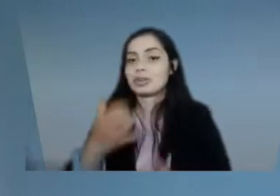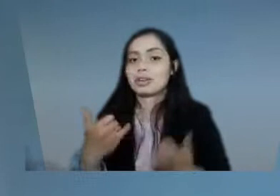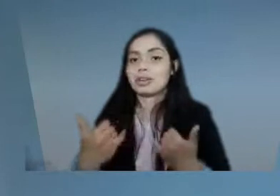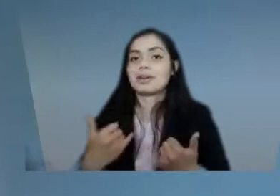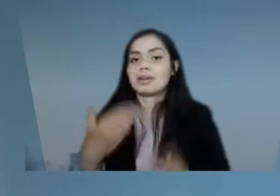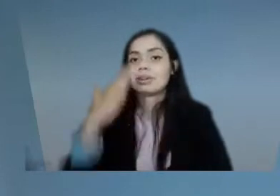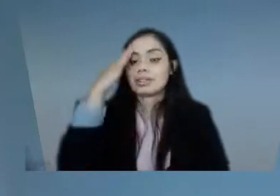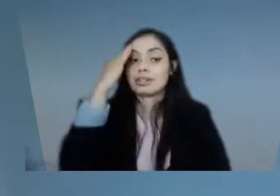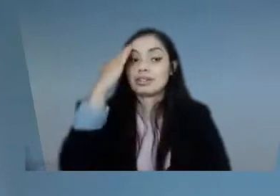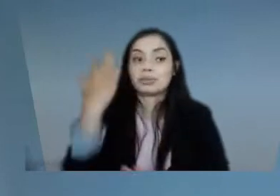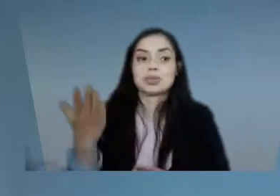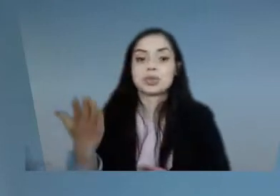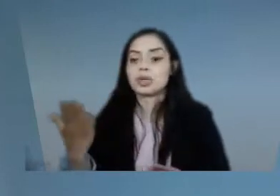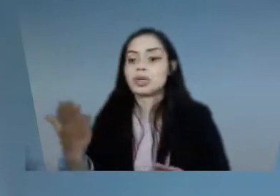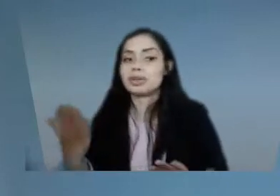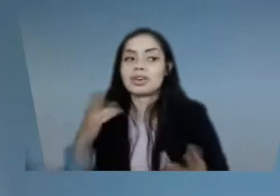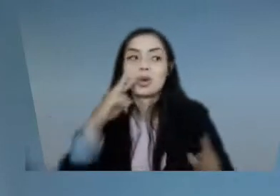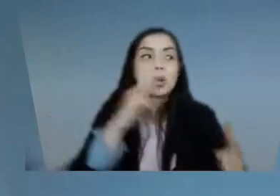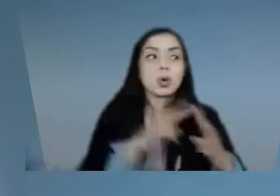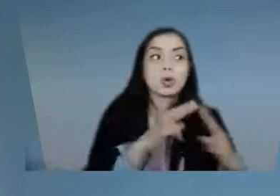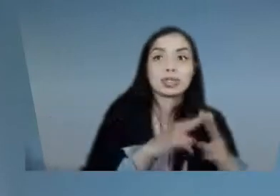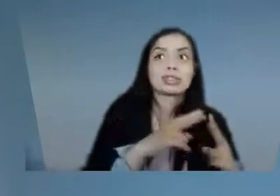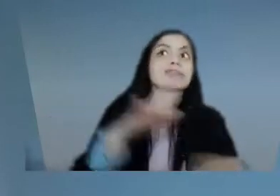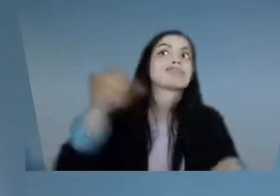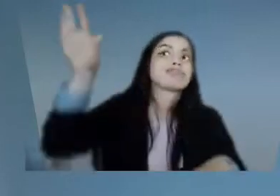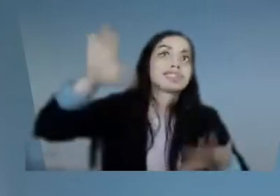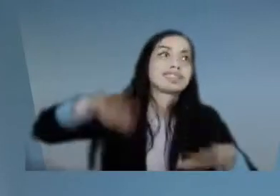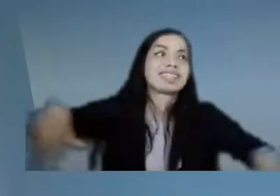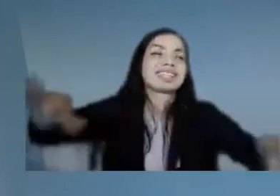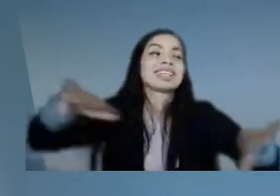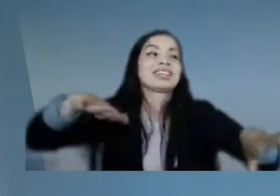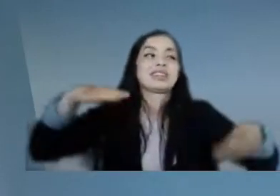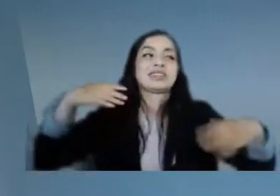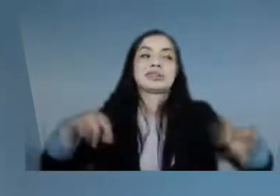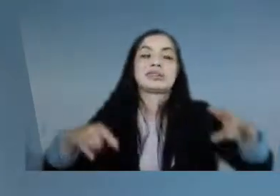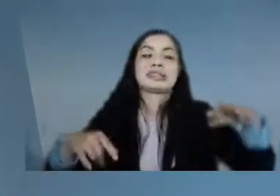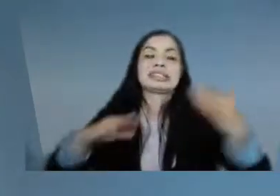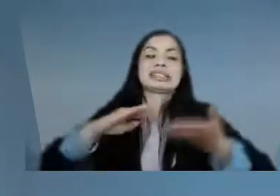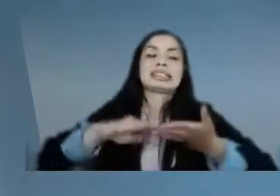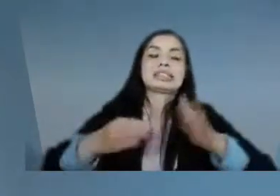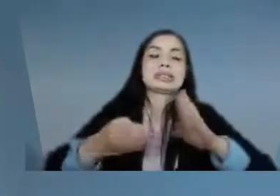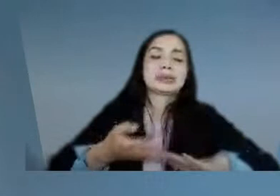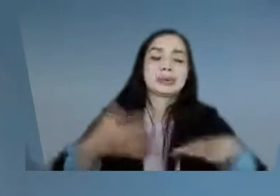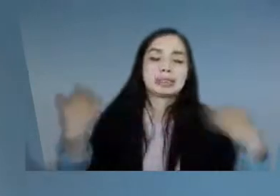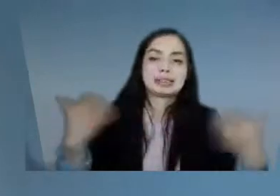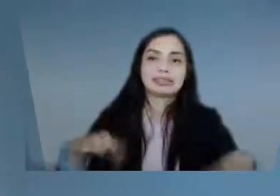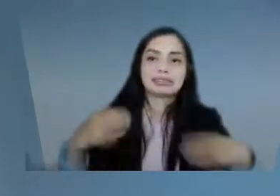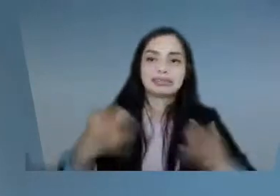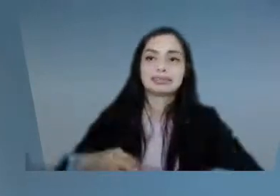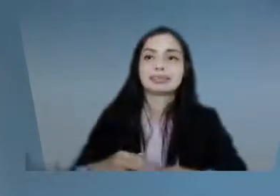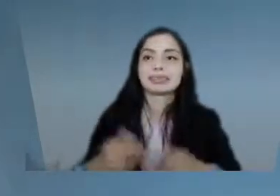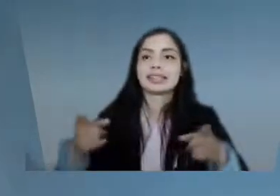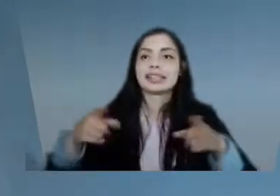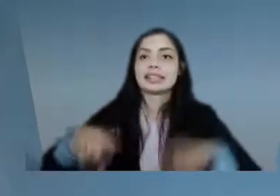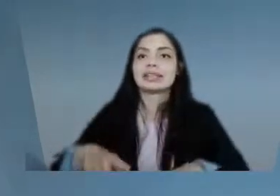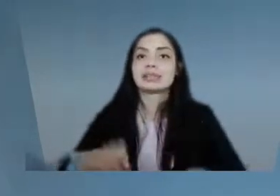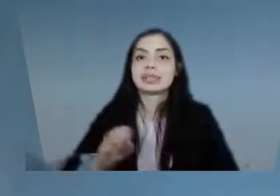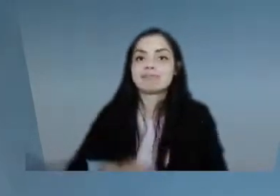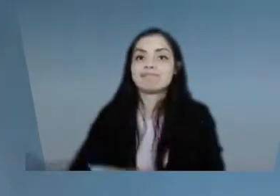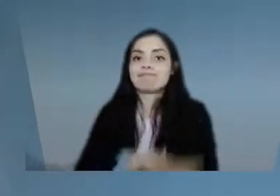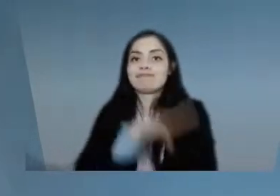que ellos tienen en su territorio. Y también es muy emocionante cuando